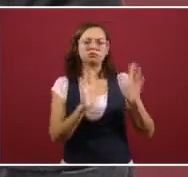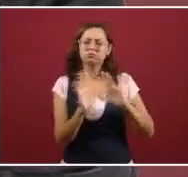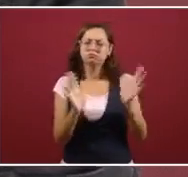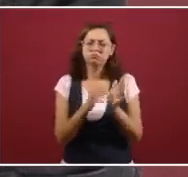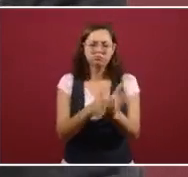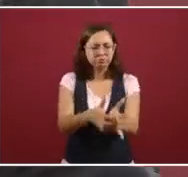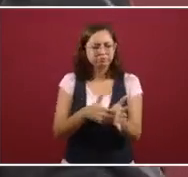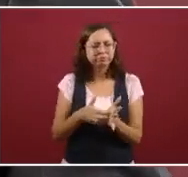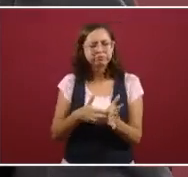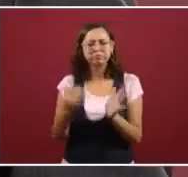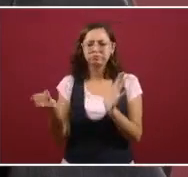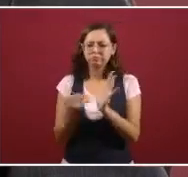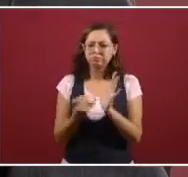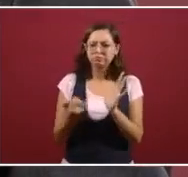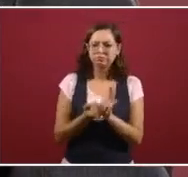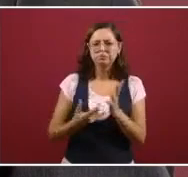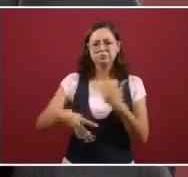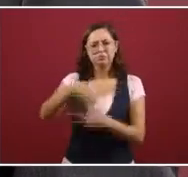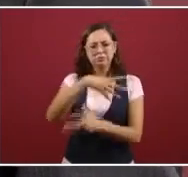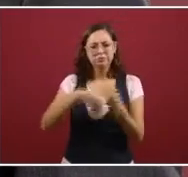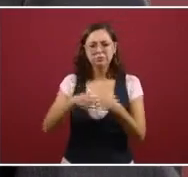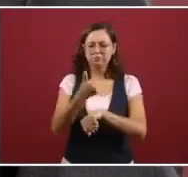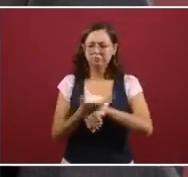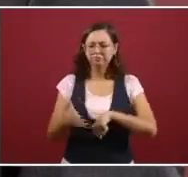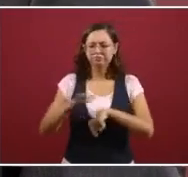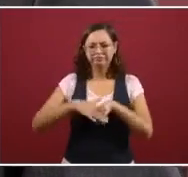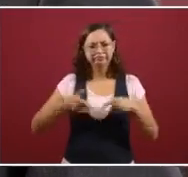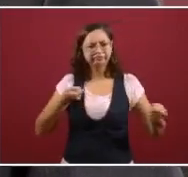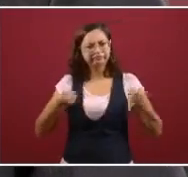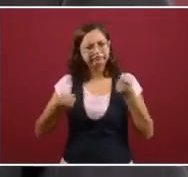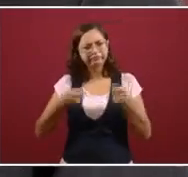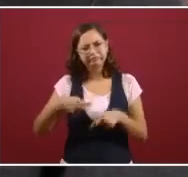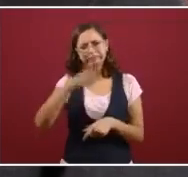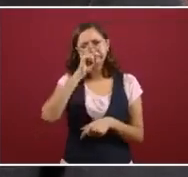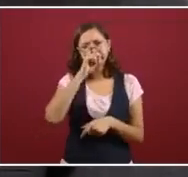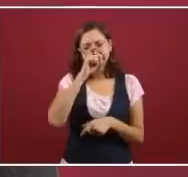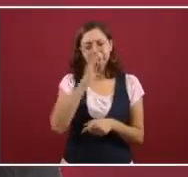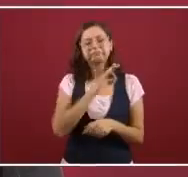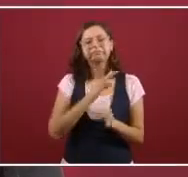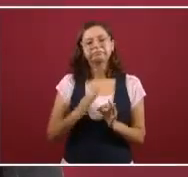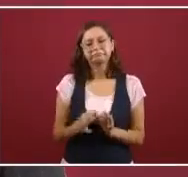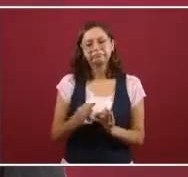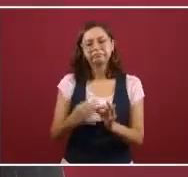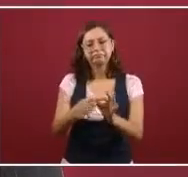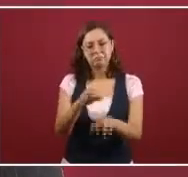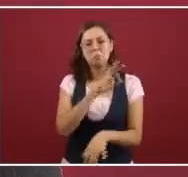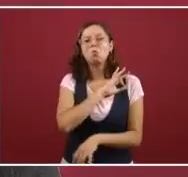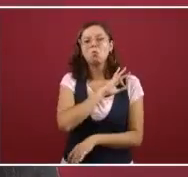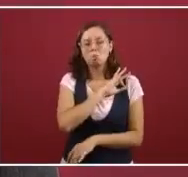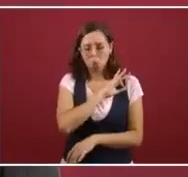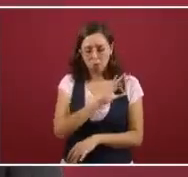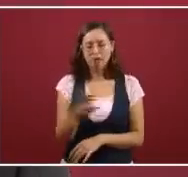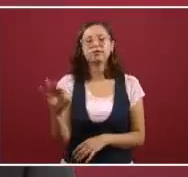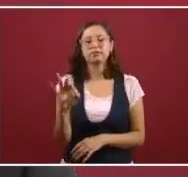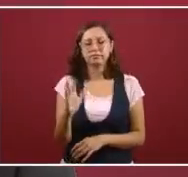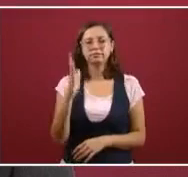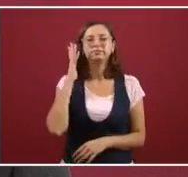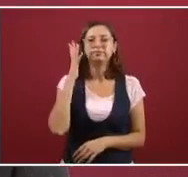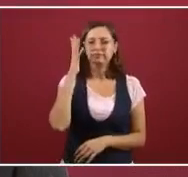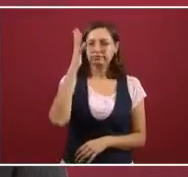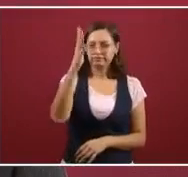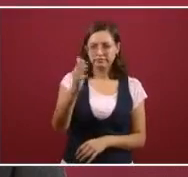financiera, fiscal, administrativa, se puede. Entonces, vamos a ir hacia allá y aquí